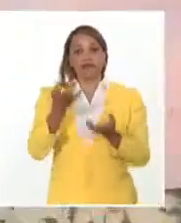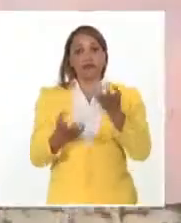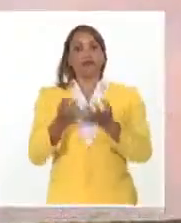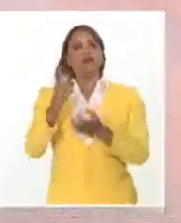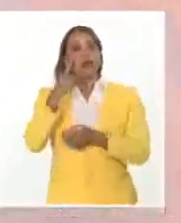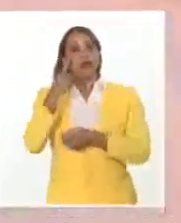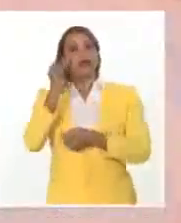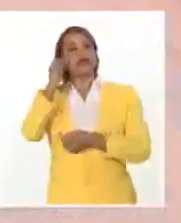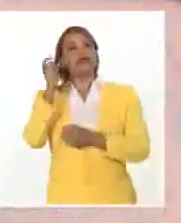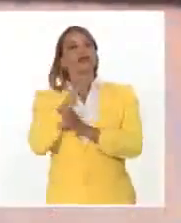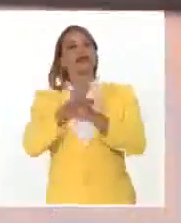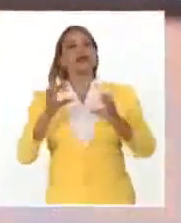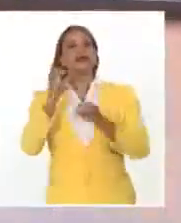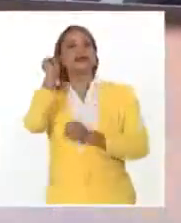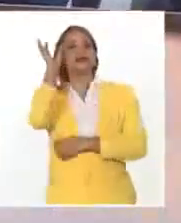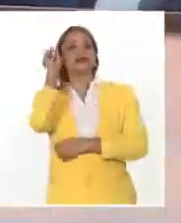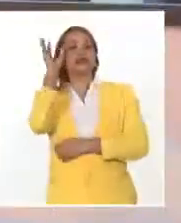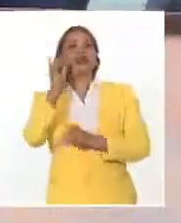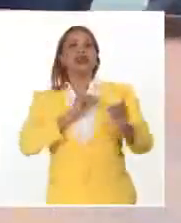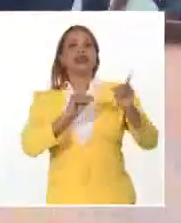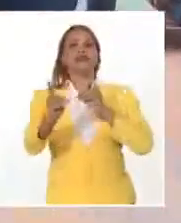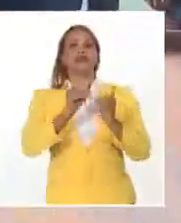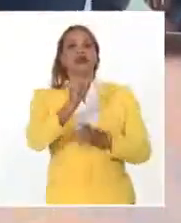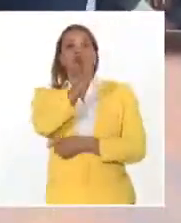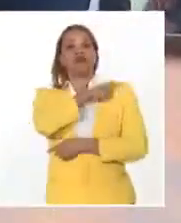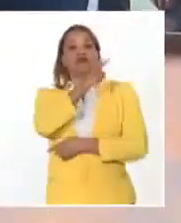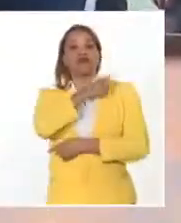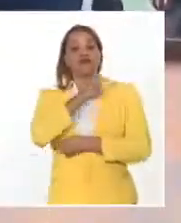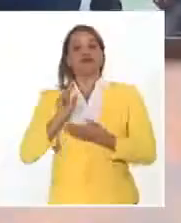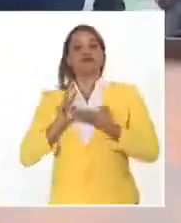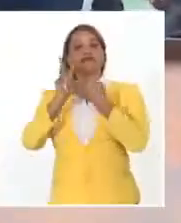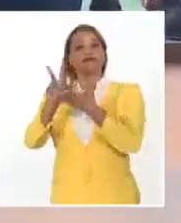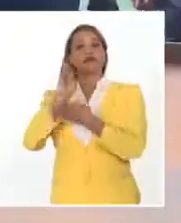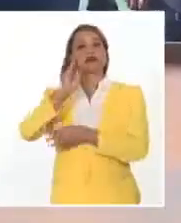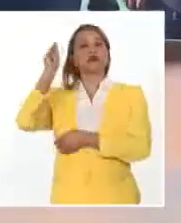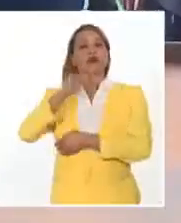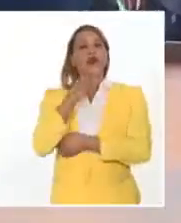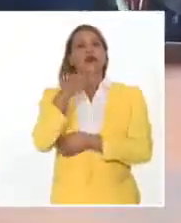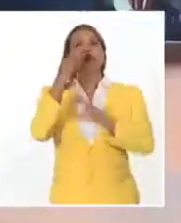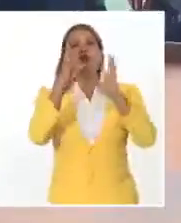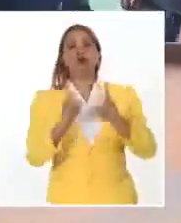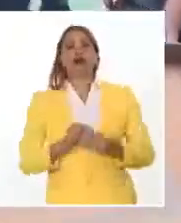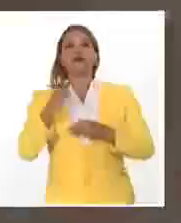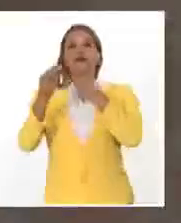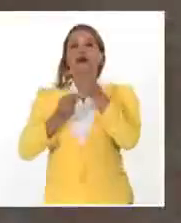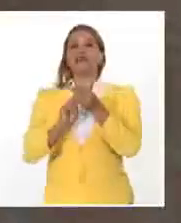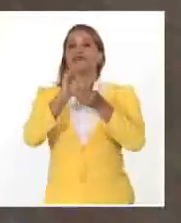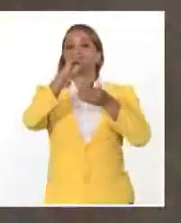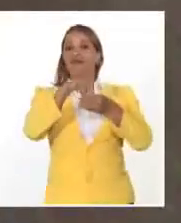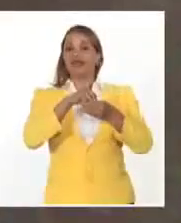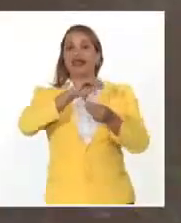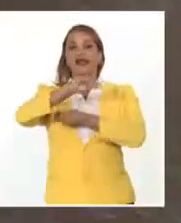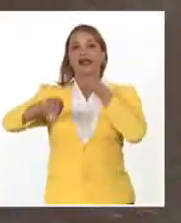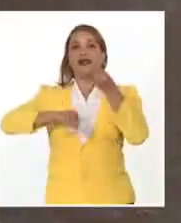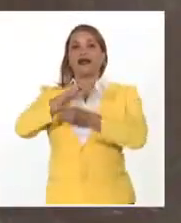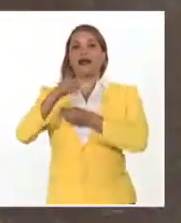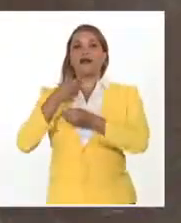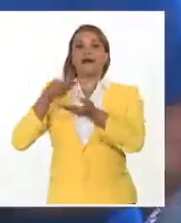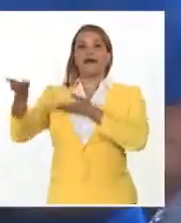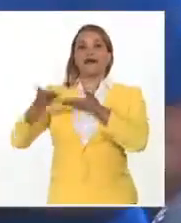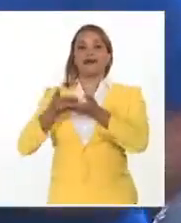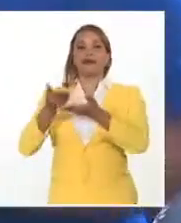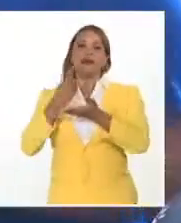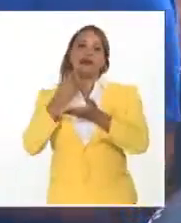ciencia e innovación. En diálogo con sus directivos, los visitantes conocieron cuánto se hace en la sustitución de importaciones.